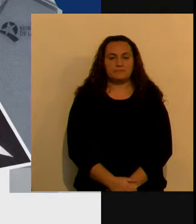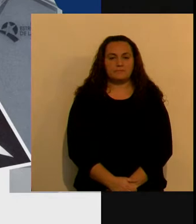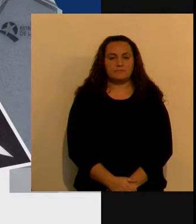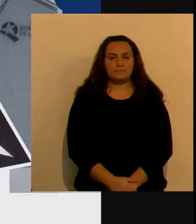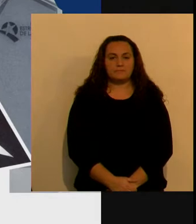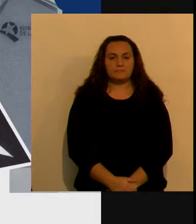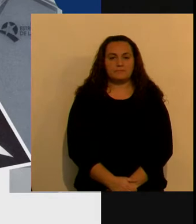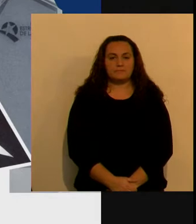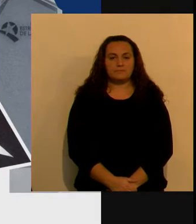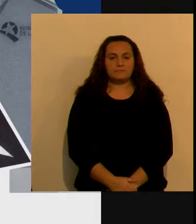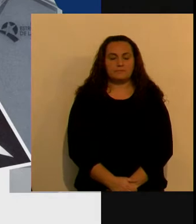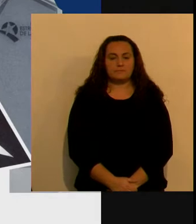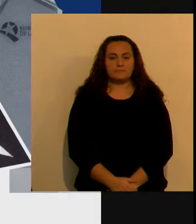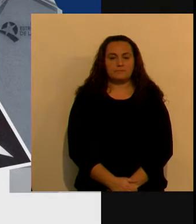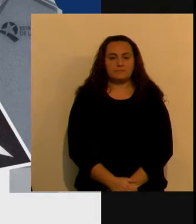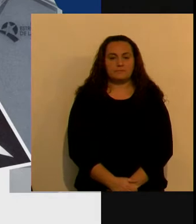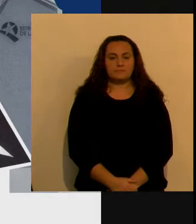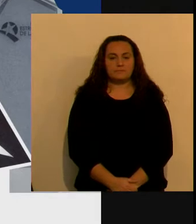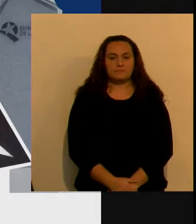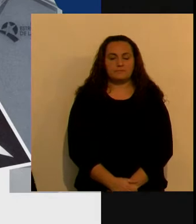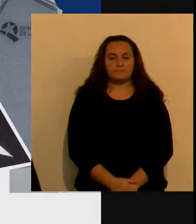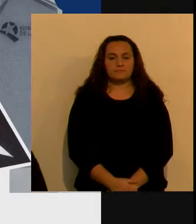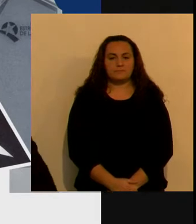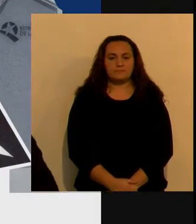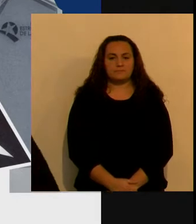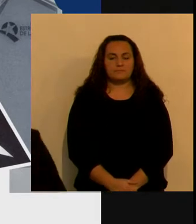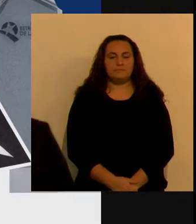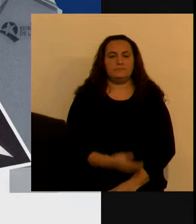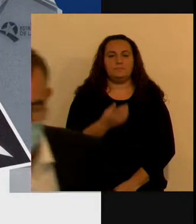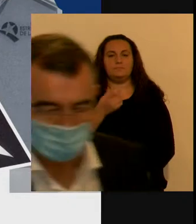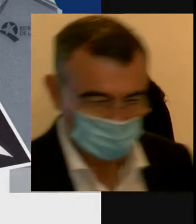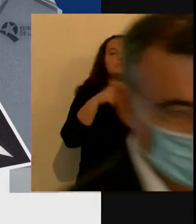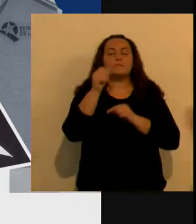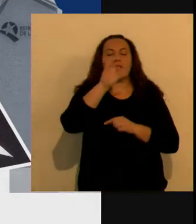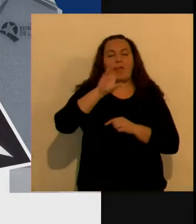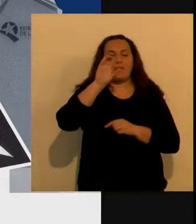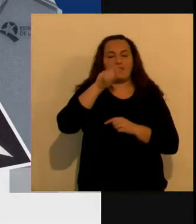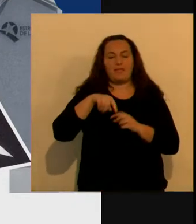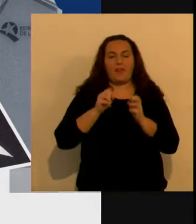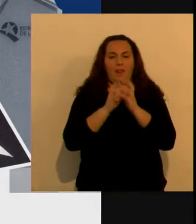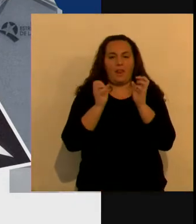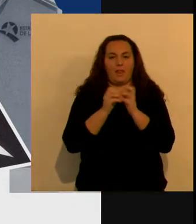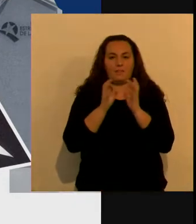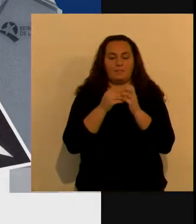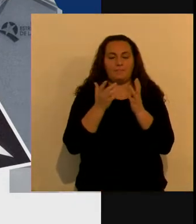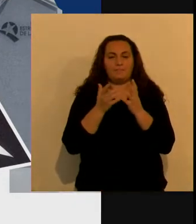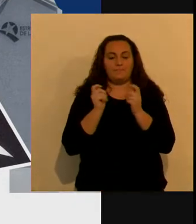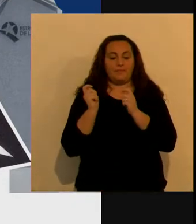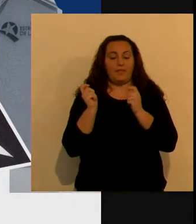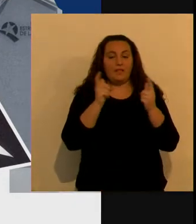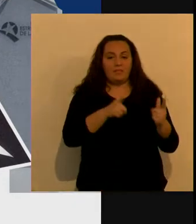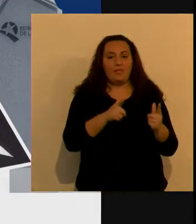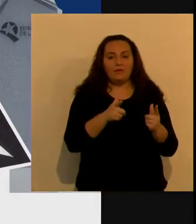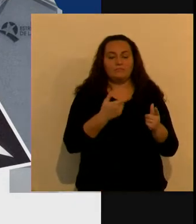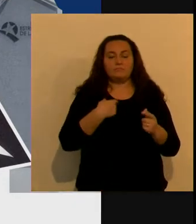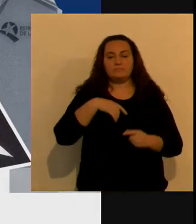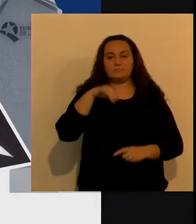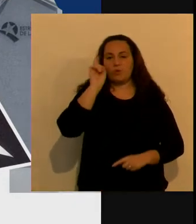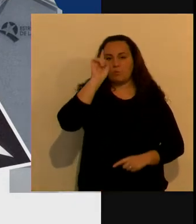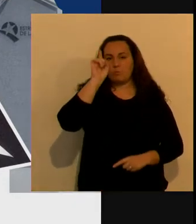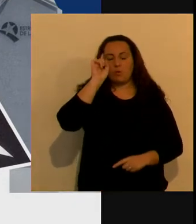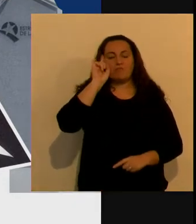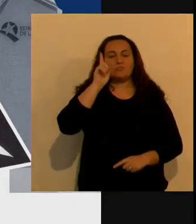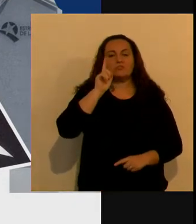la creación de un paseo de las estrellas de la ciencia en La Palma. Designación del profesor Stephen